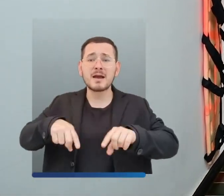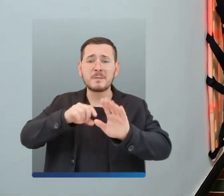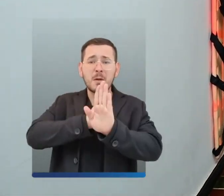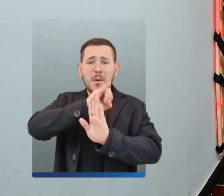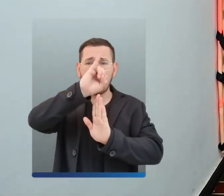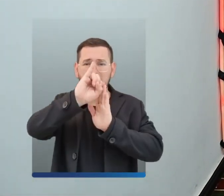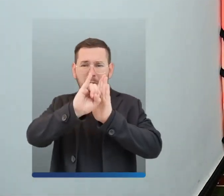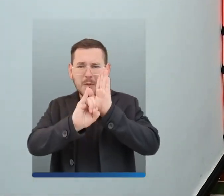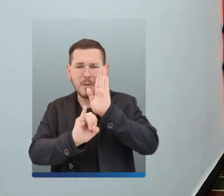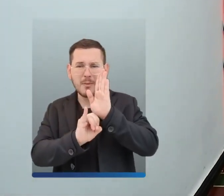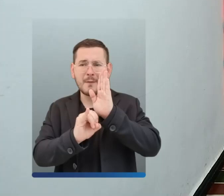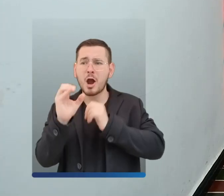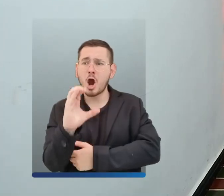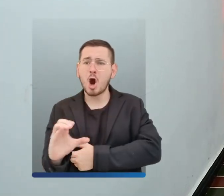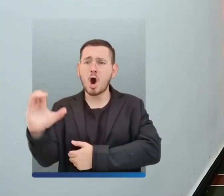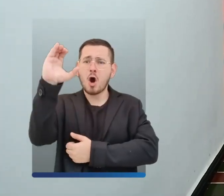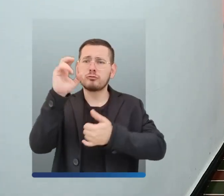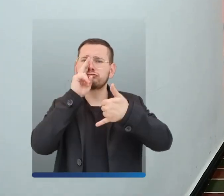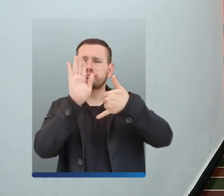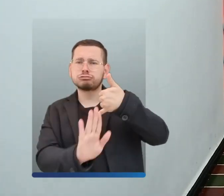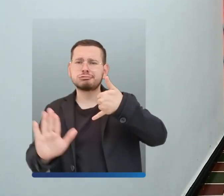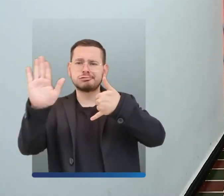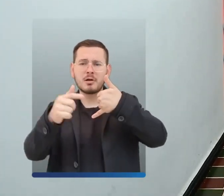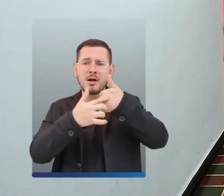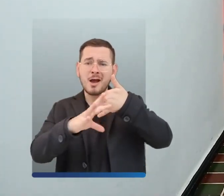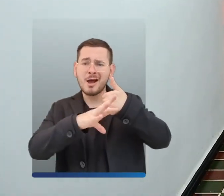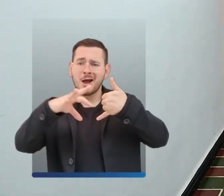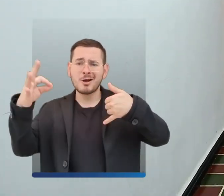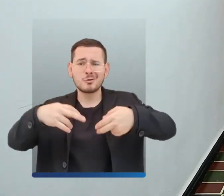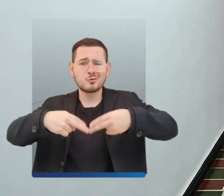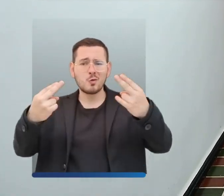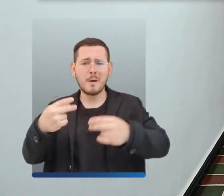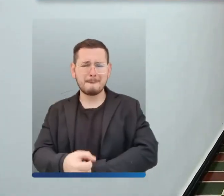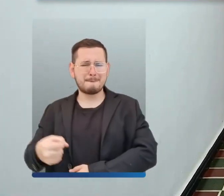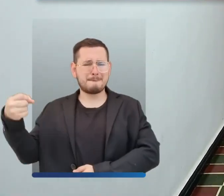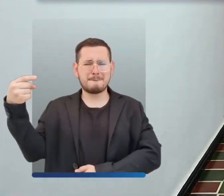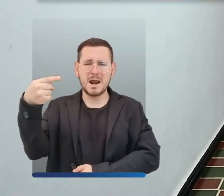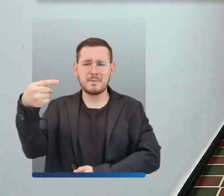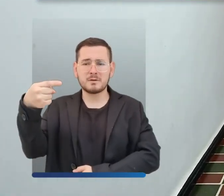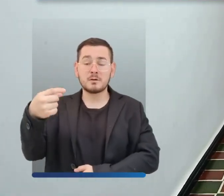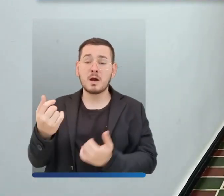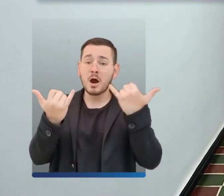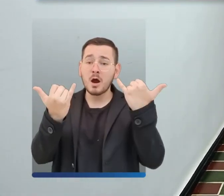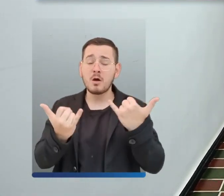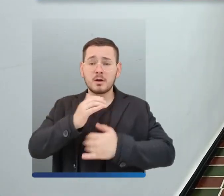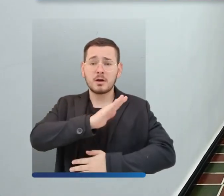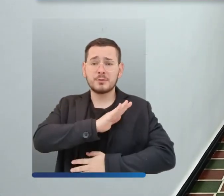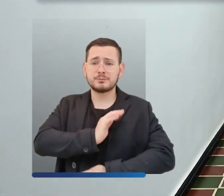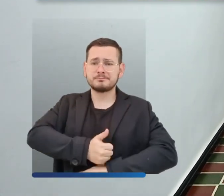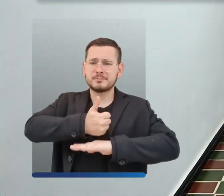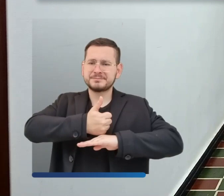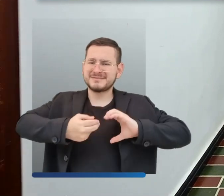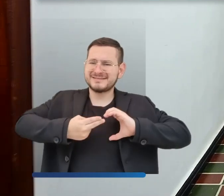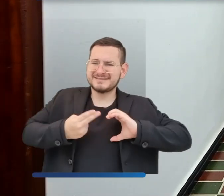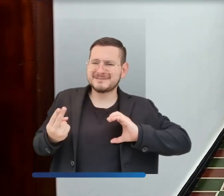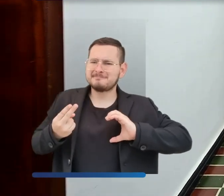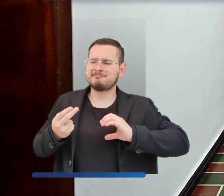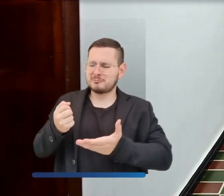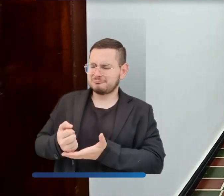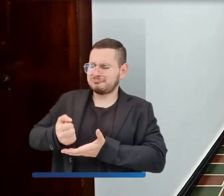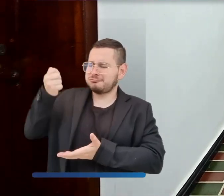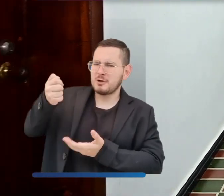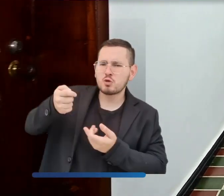los primeros en las pruebas Saber 11 a nivel del país. Por eso, desde la administración de Alejandro Fúnime, se han hecho